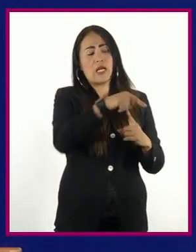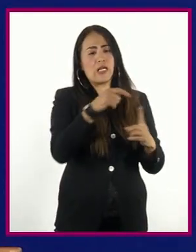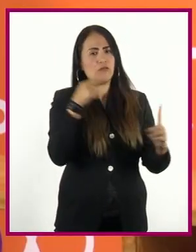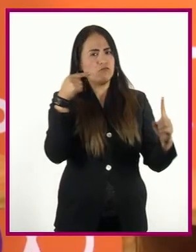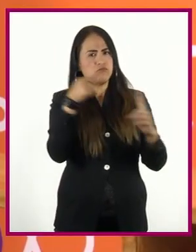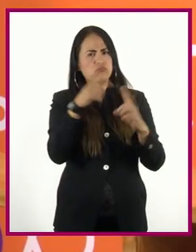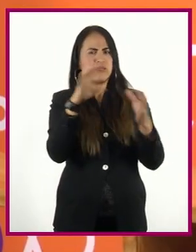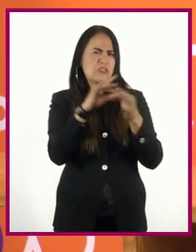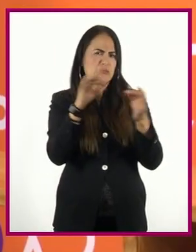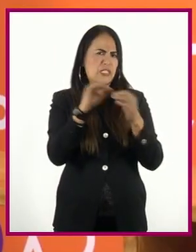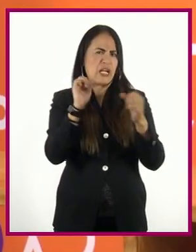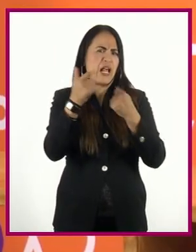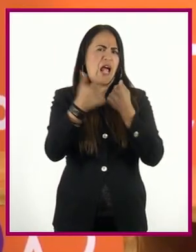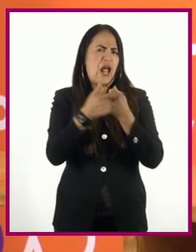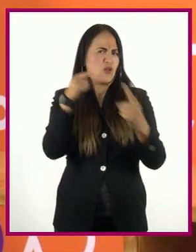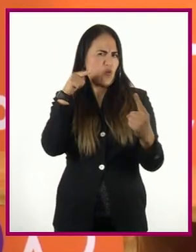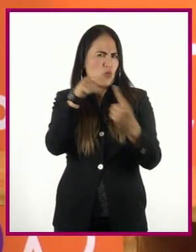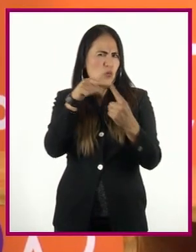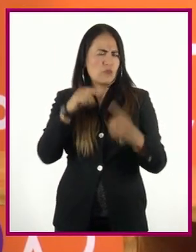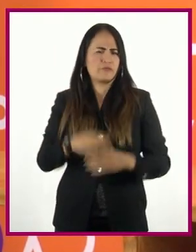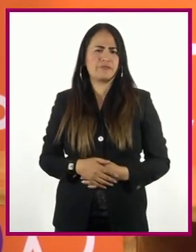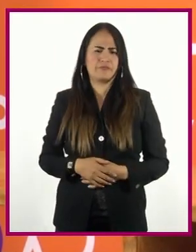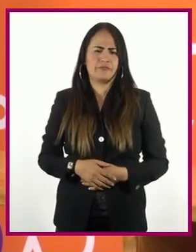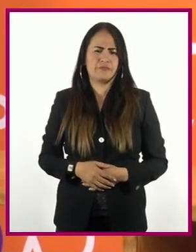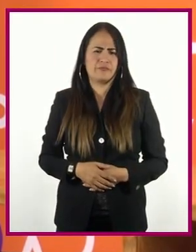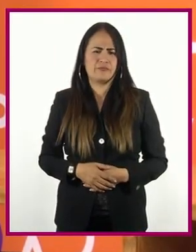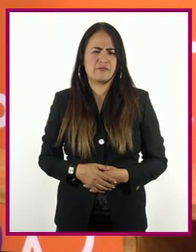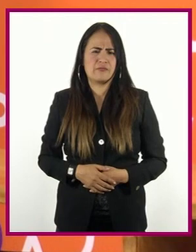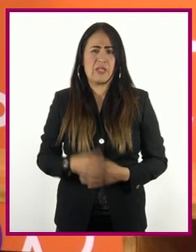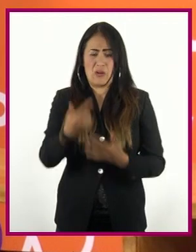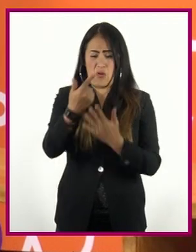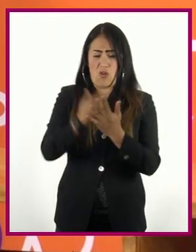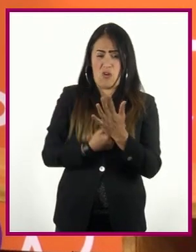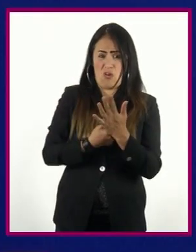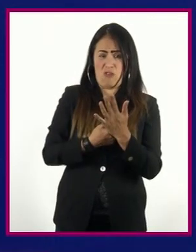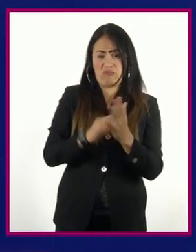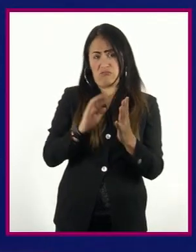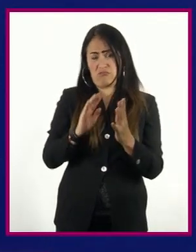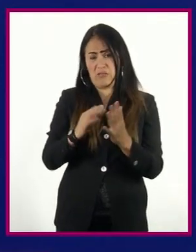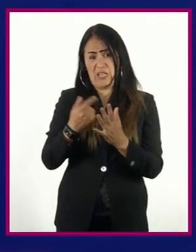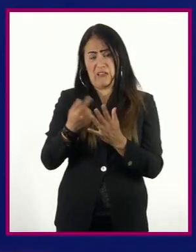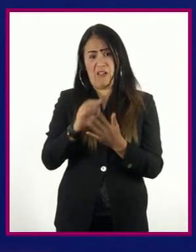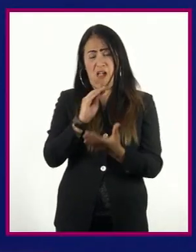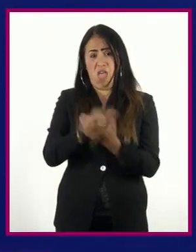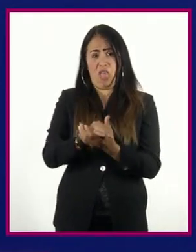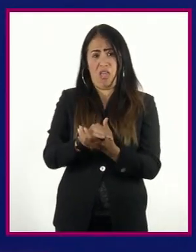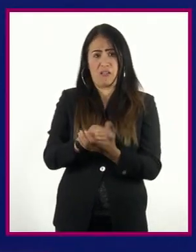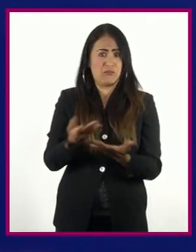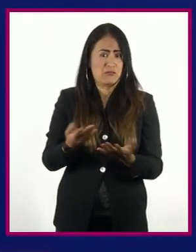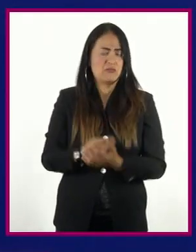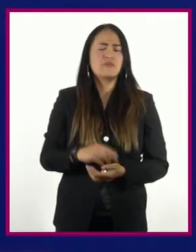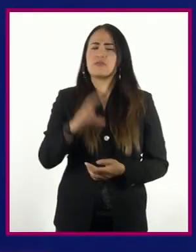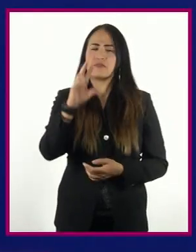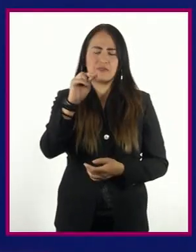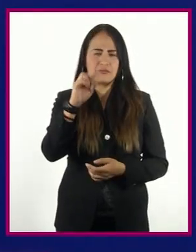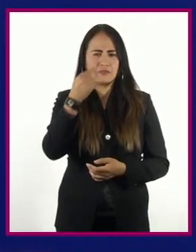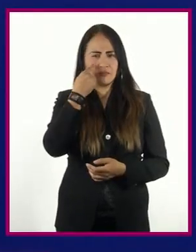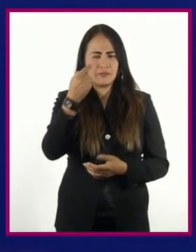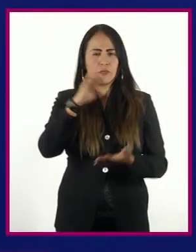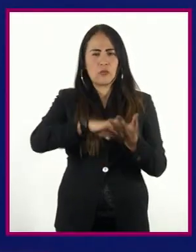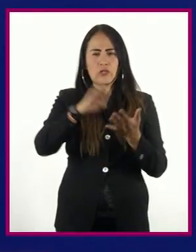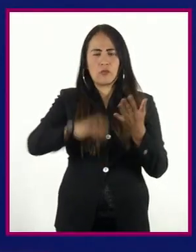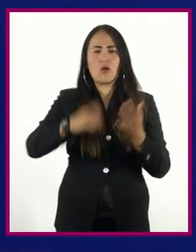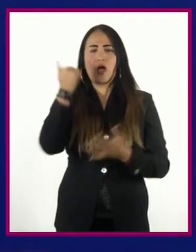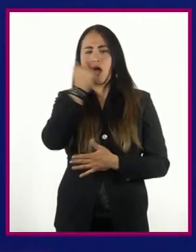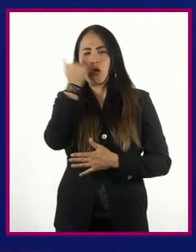específico. Pero ¿eso no es salirse del guión? Realmente no. Te daré un ejemplo. Un